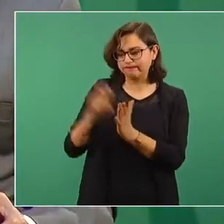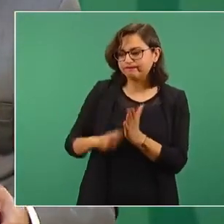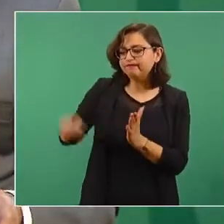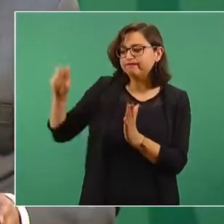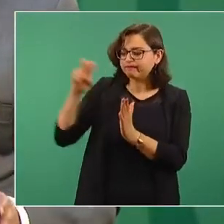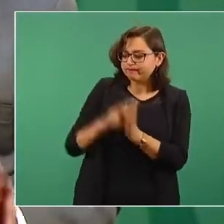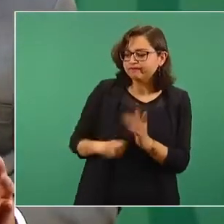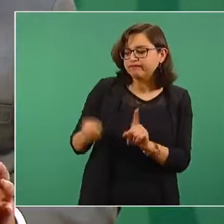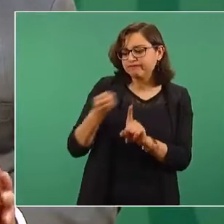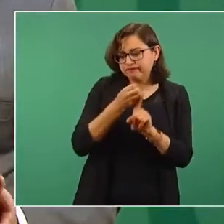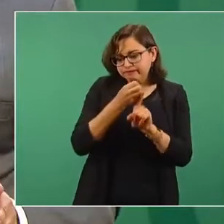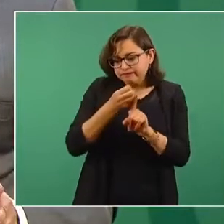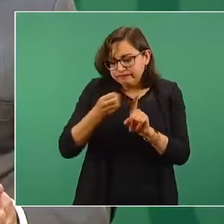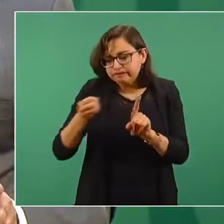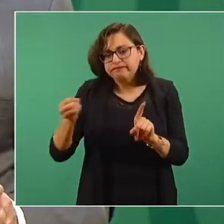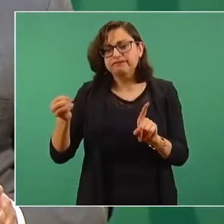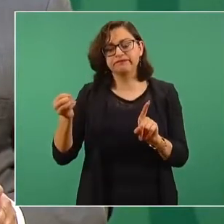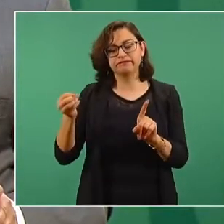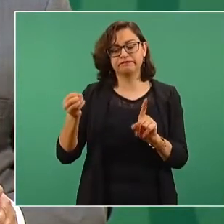nada del otro mundo,